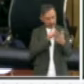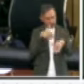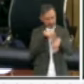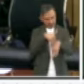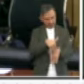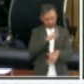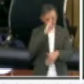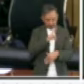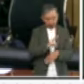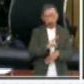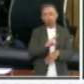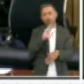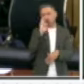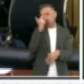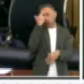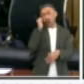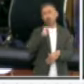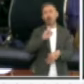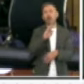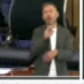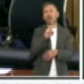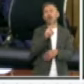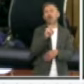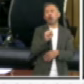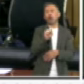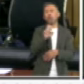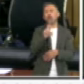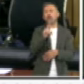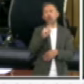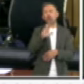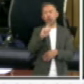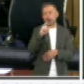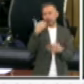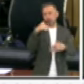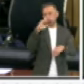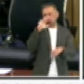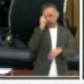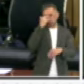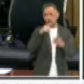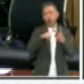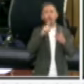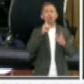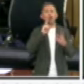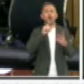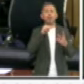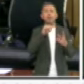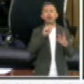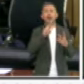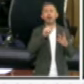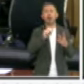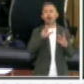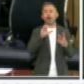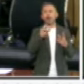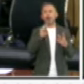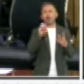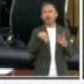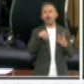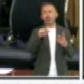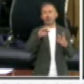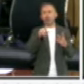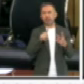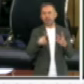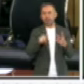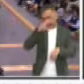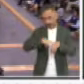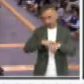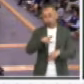Jacobo fue nombrado consejero electoral Perdón este secretario ejecutivo cuando Leonardo Valdez